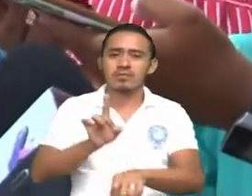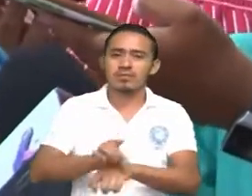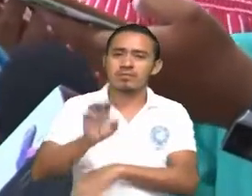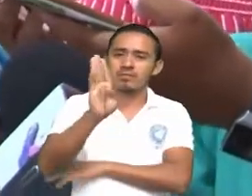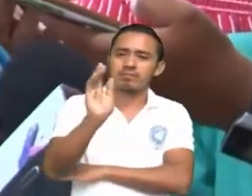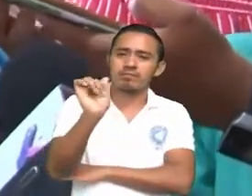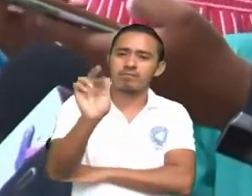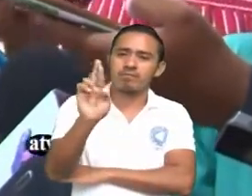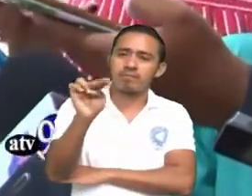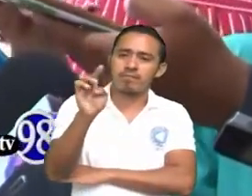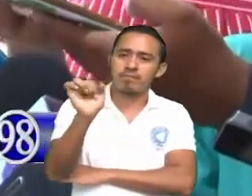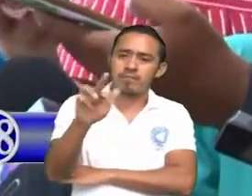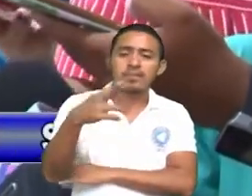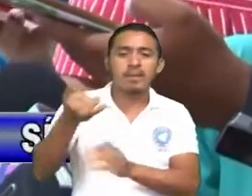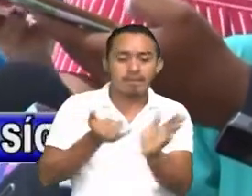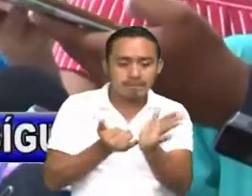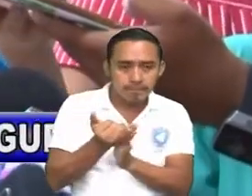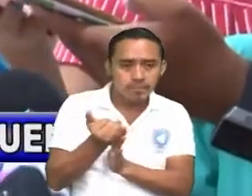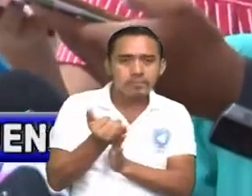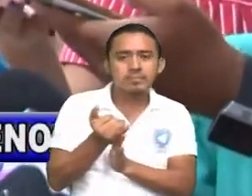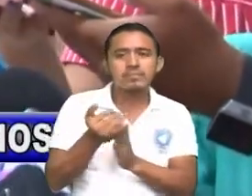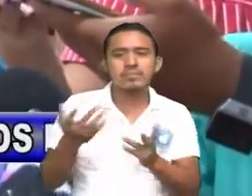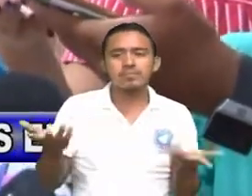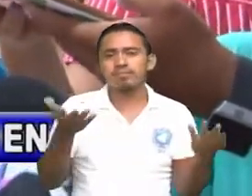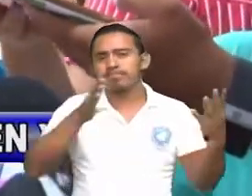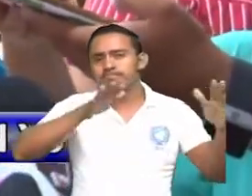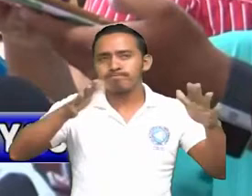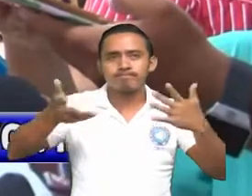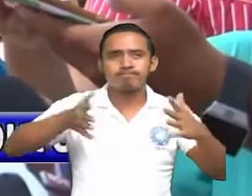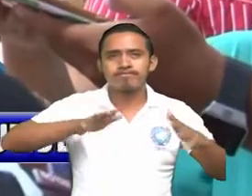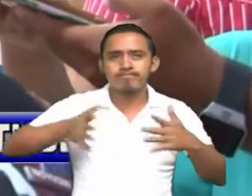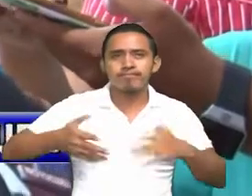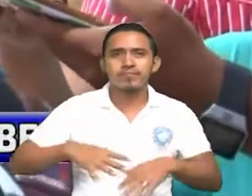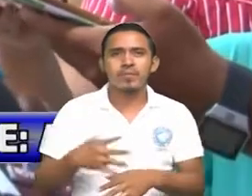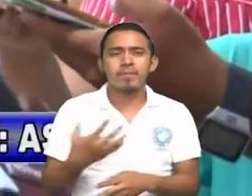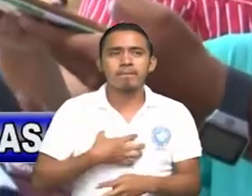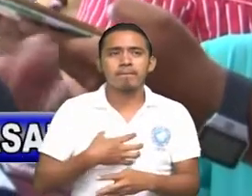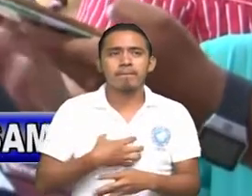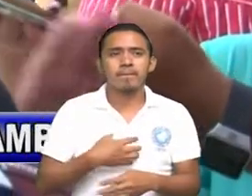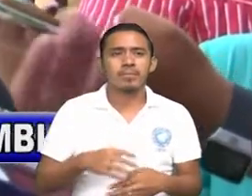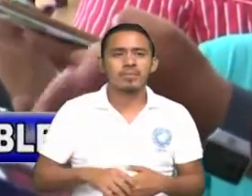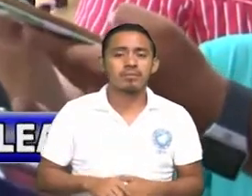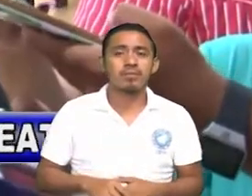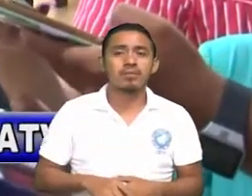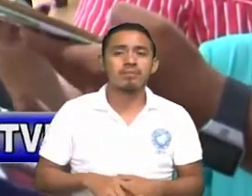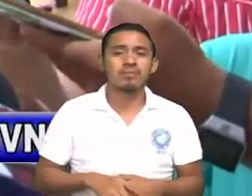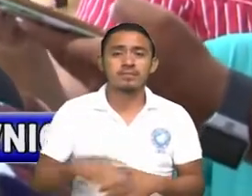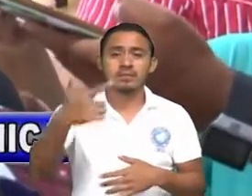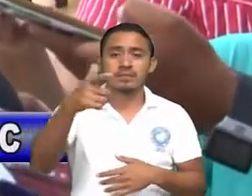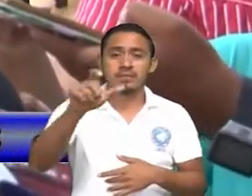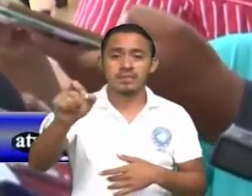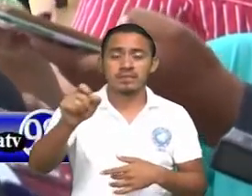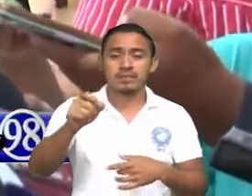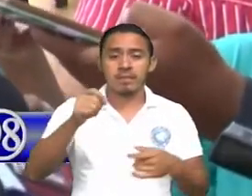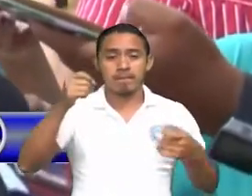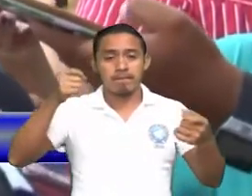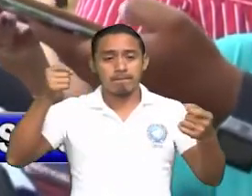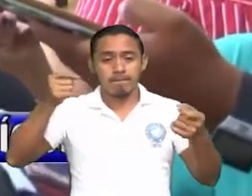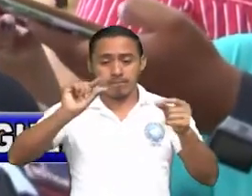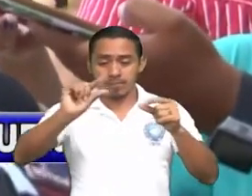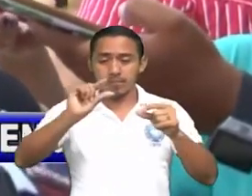hizo una investigación. Hay más o menos como unas 70 balas en las paredes,